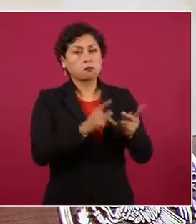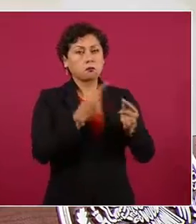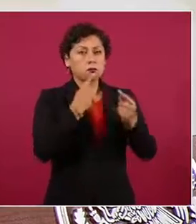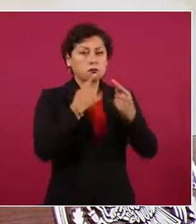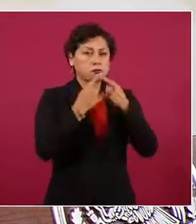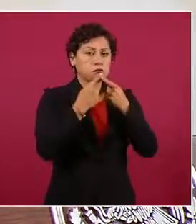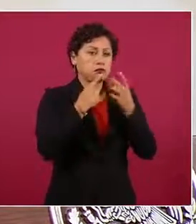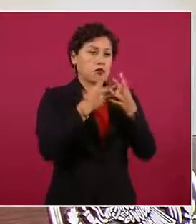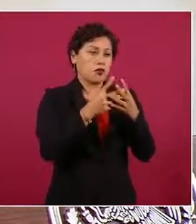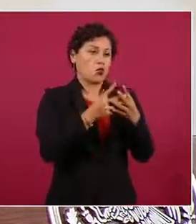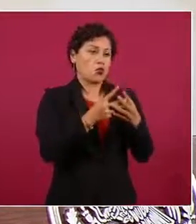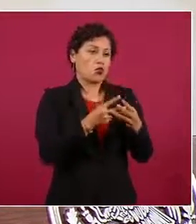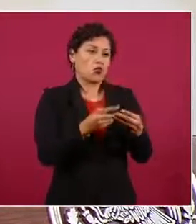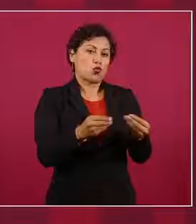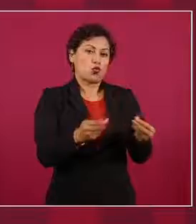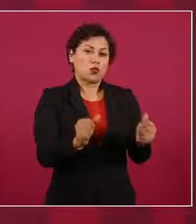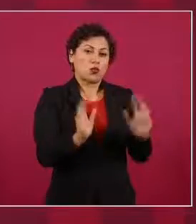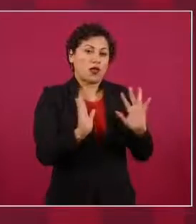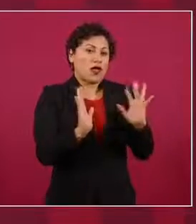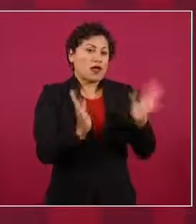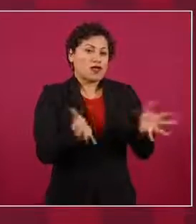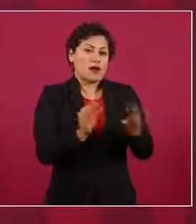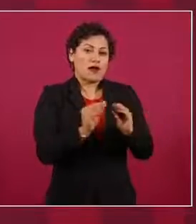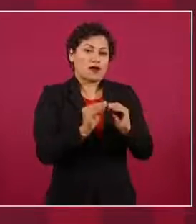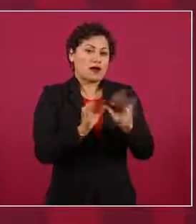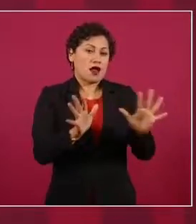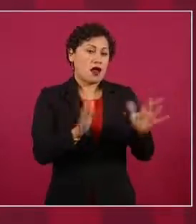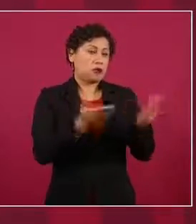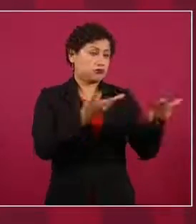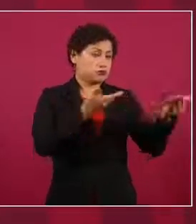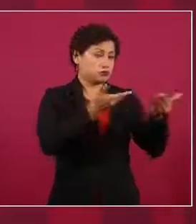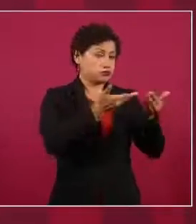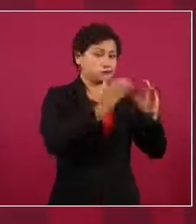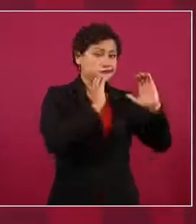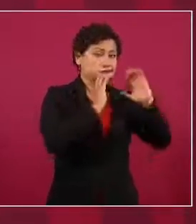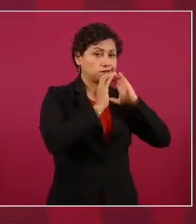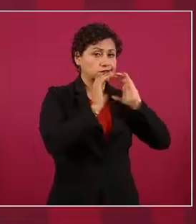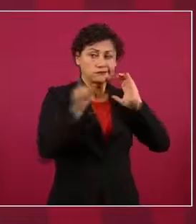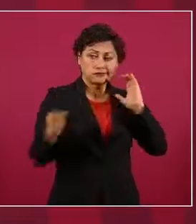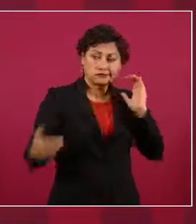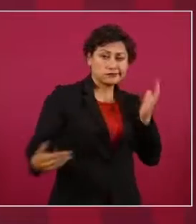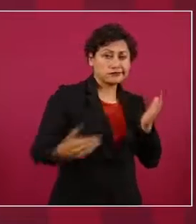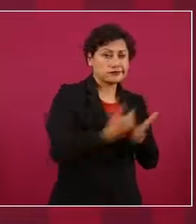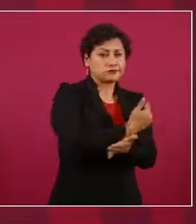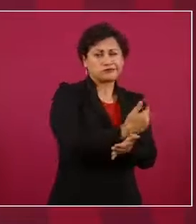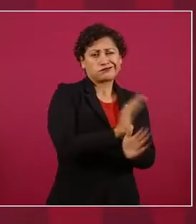y mientras haya comunicación, pues no va a haber ningún problema.